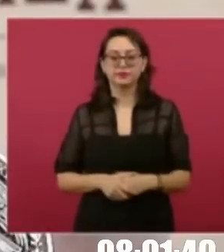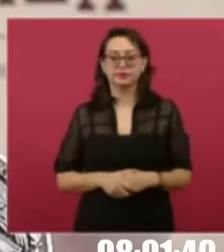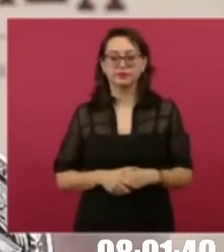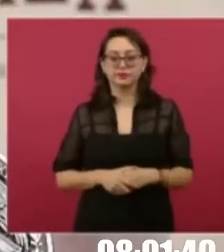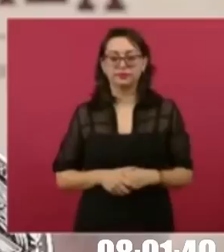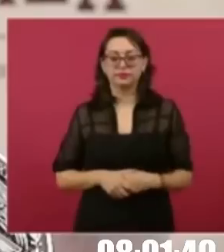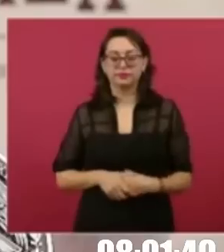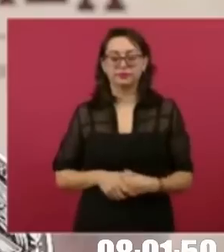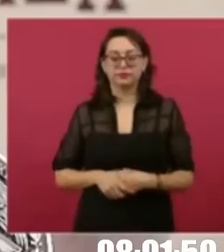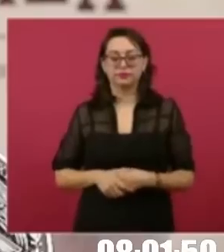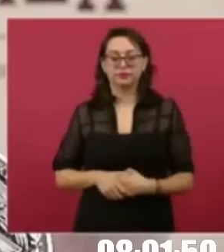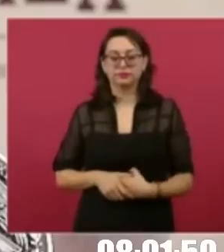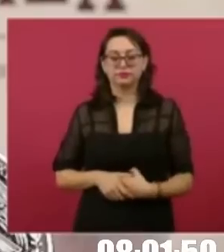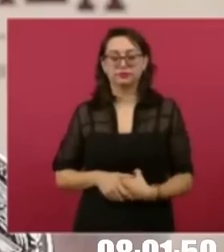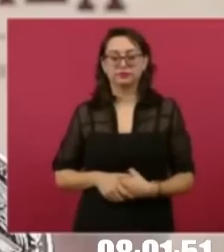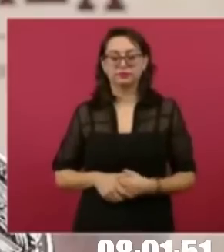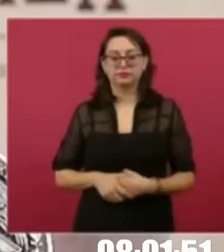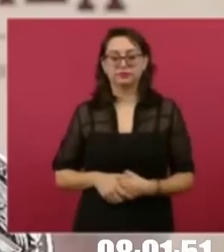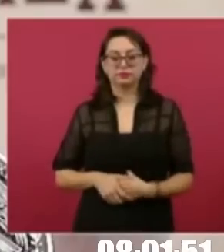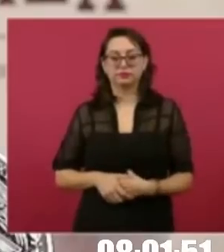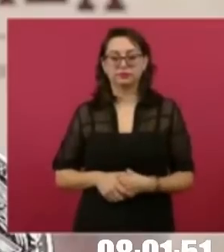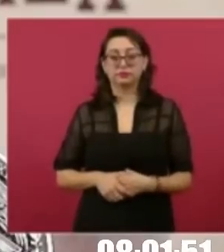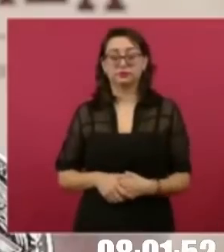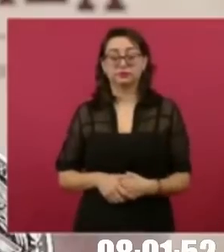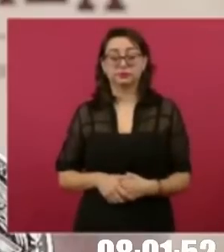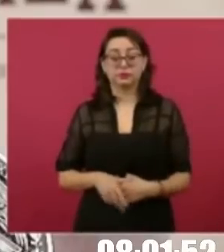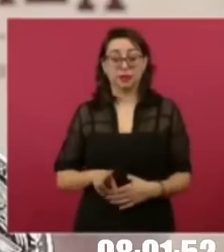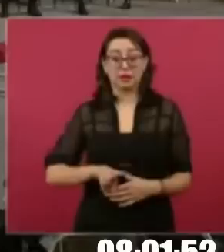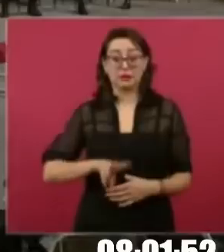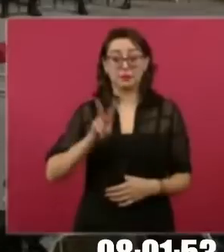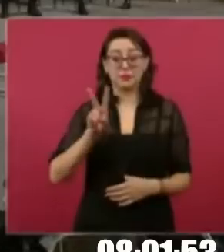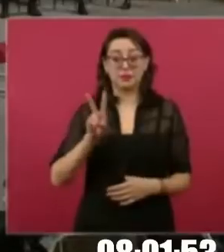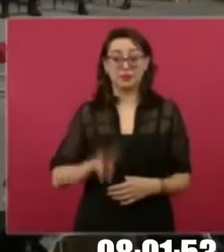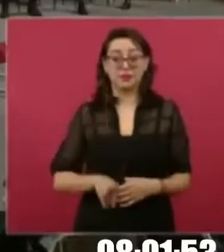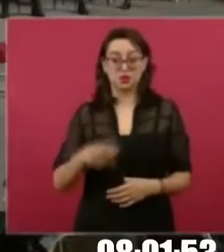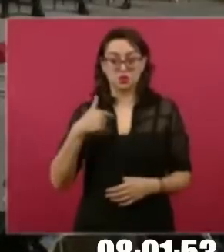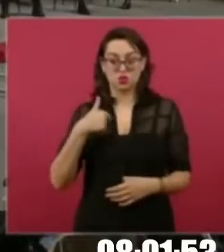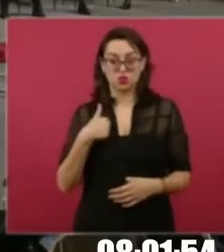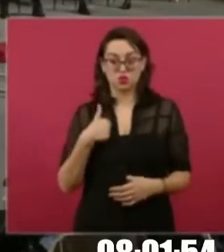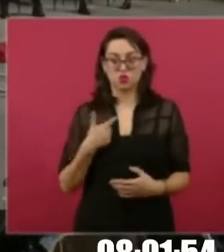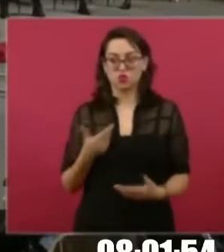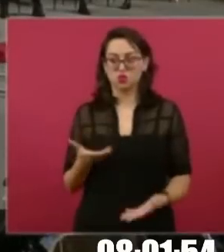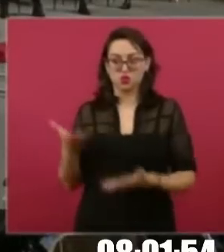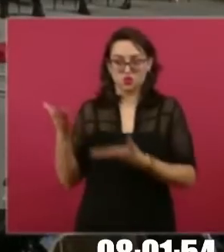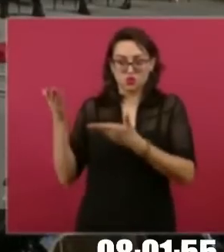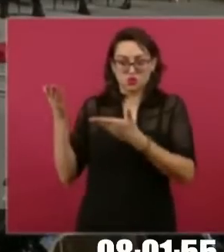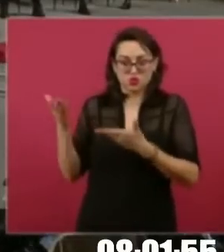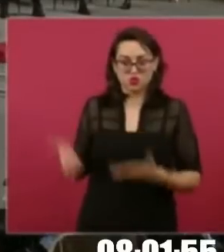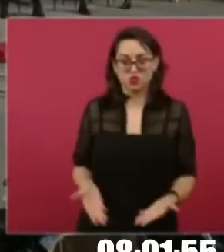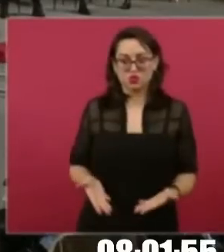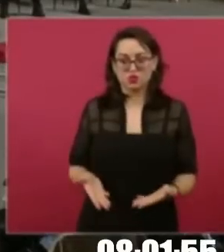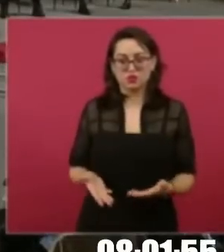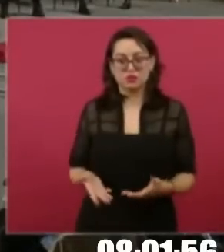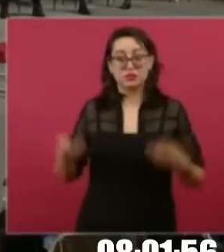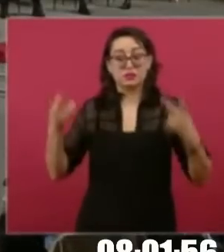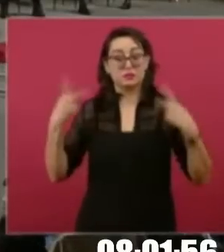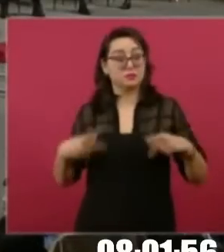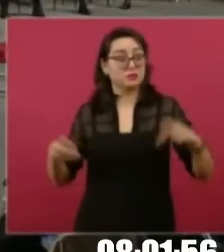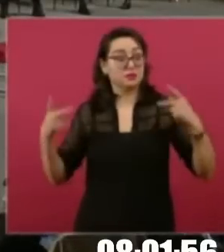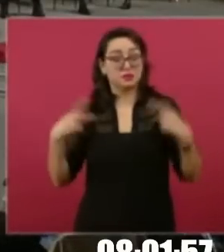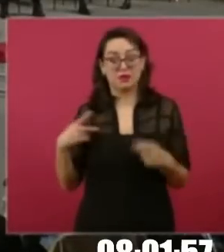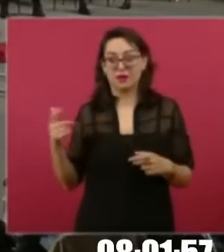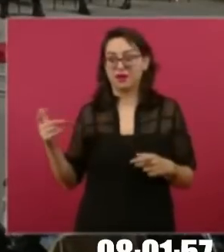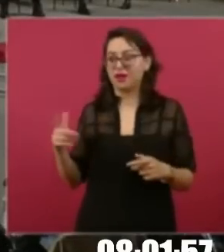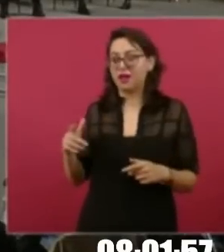mensajes para el presidente porque pues venir hasta acá desde el desierto nos dijeron aprovecha